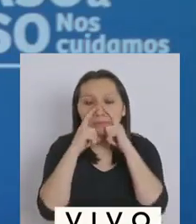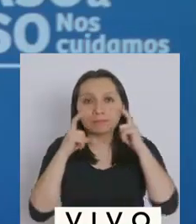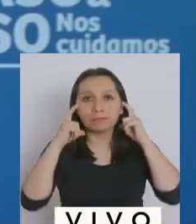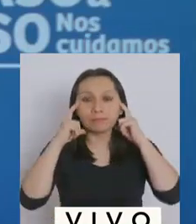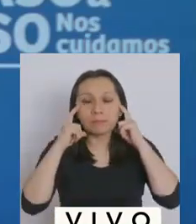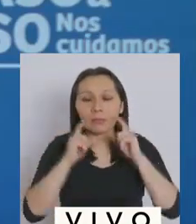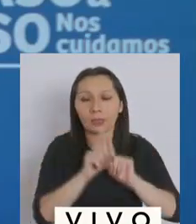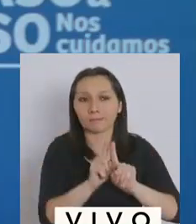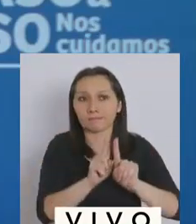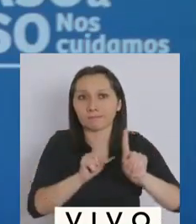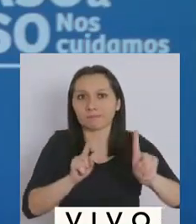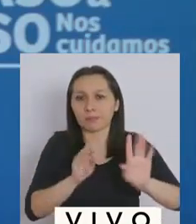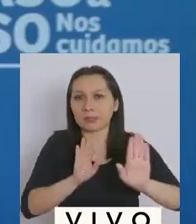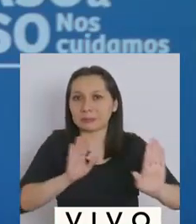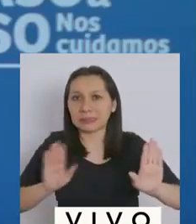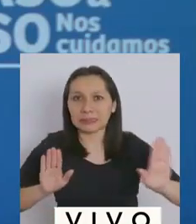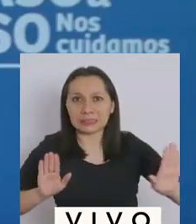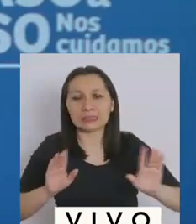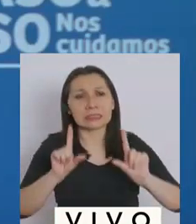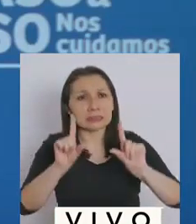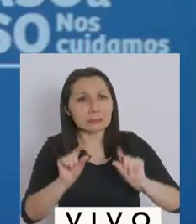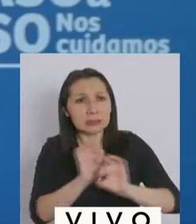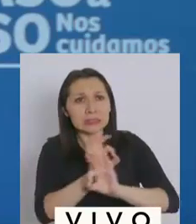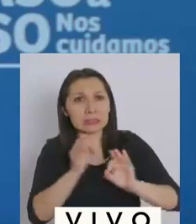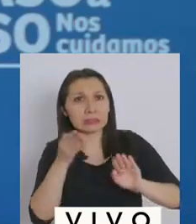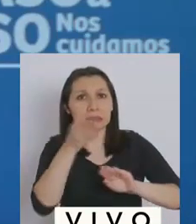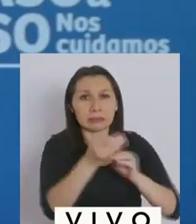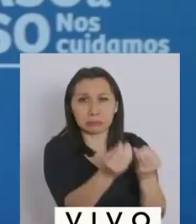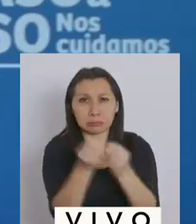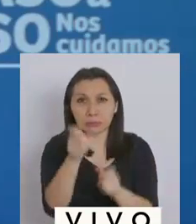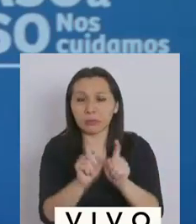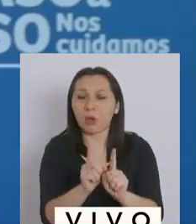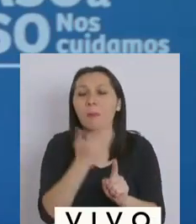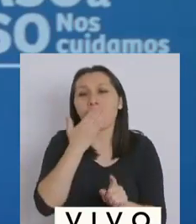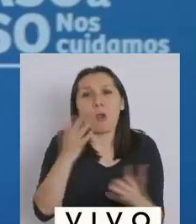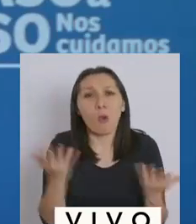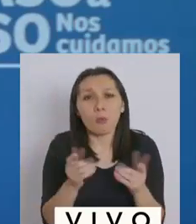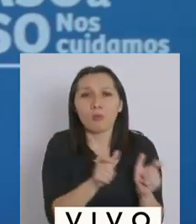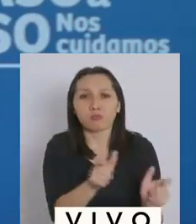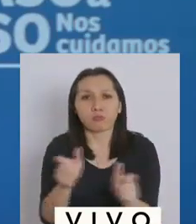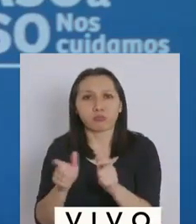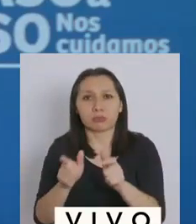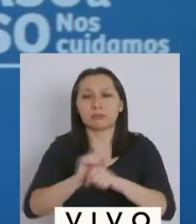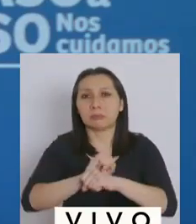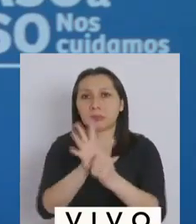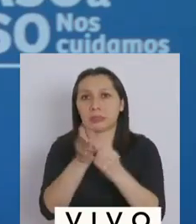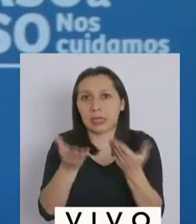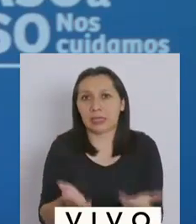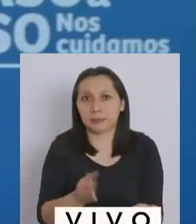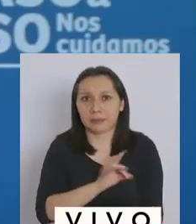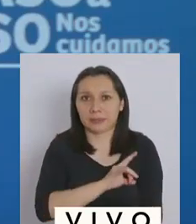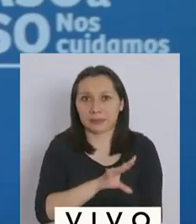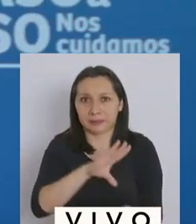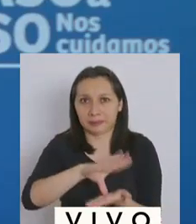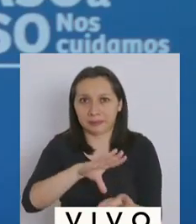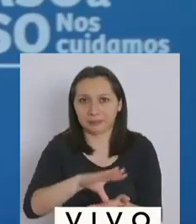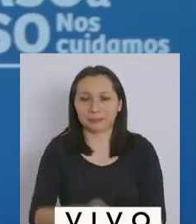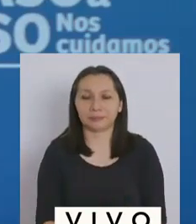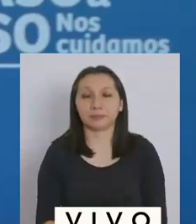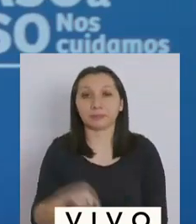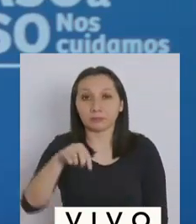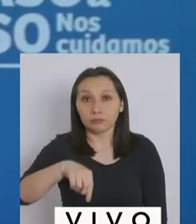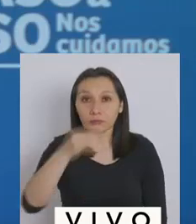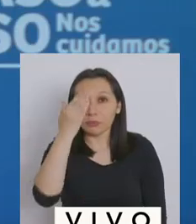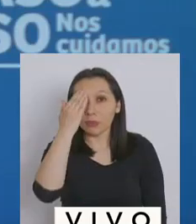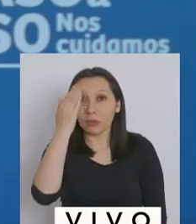el distanciamiento, evitar las aglomeraciones, para poder seguir conteniendo esta pandemia en nuestro país. Hoy